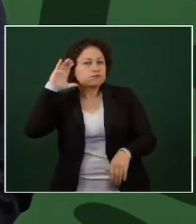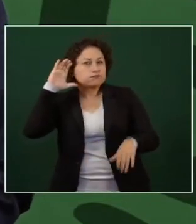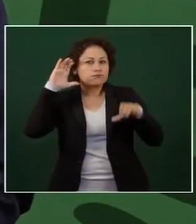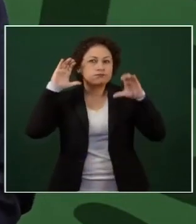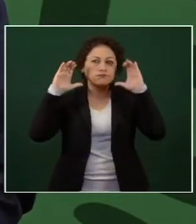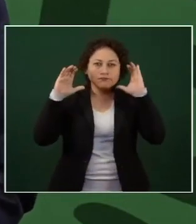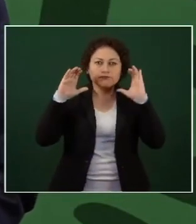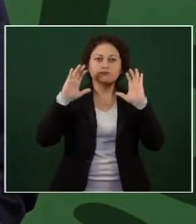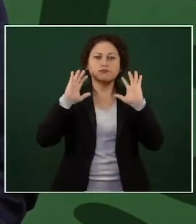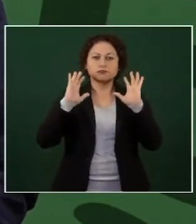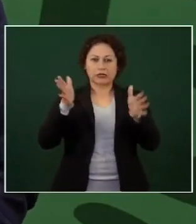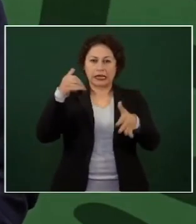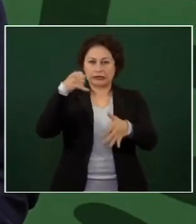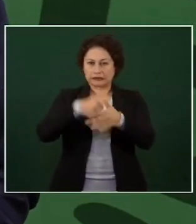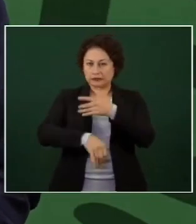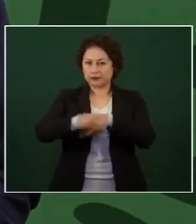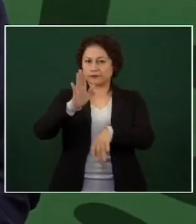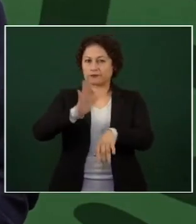conociendo más,